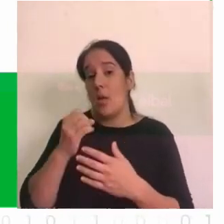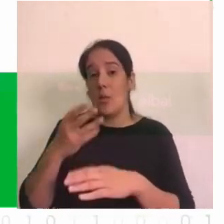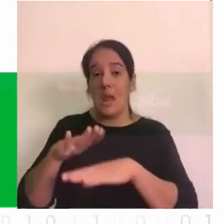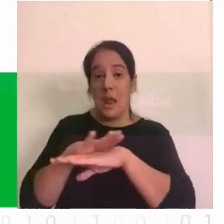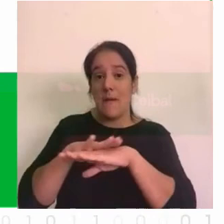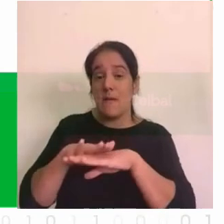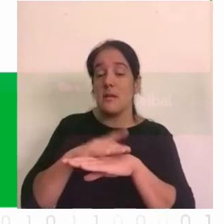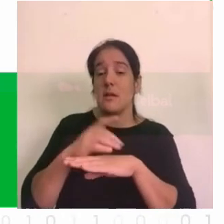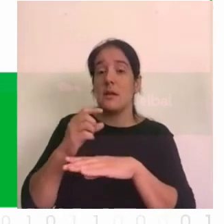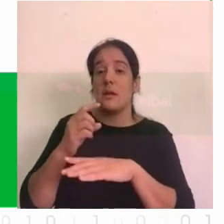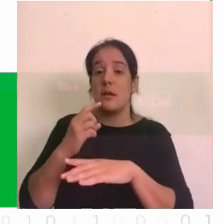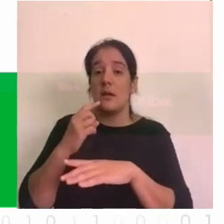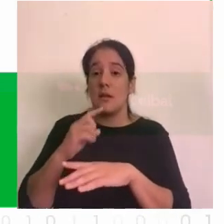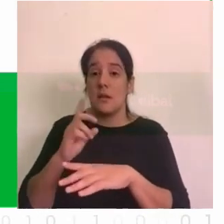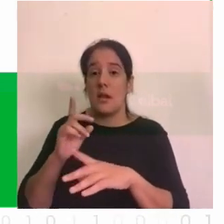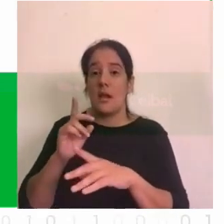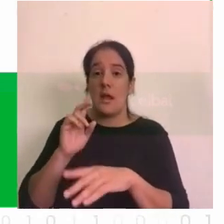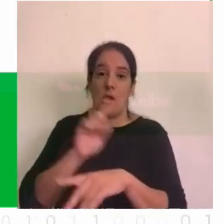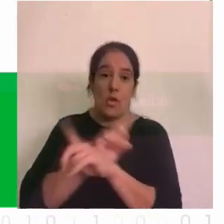inseguridad alimentaria, que son